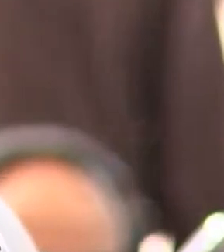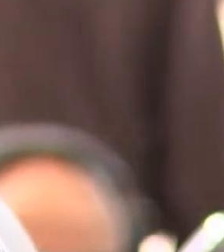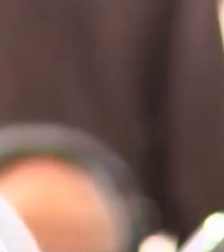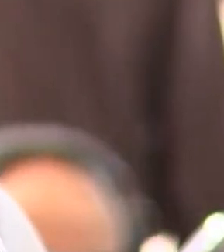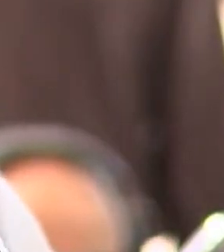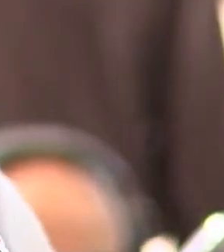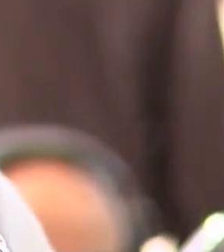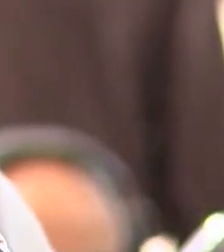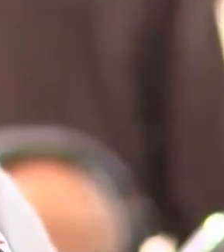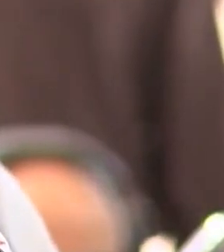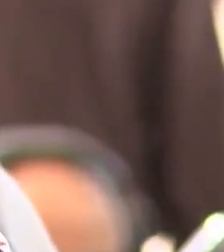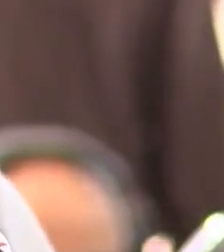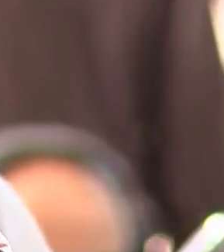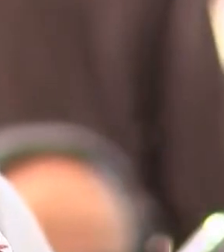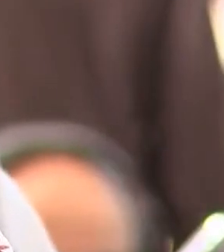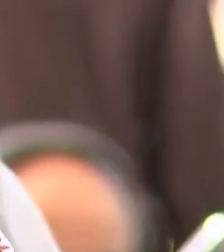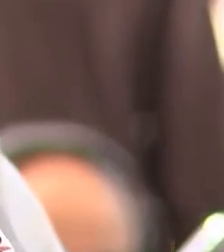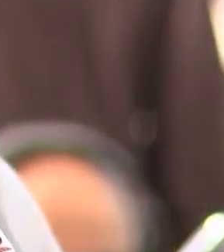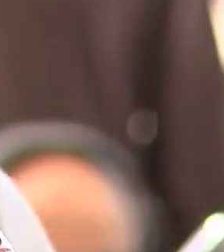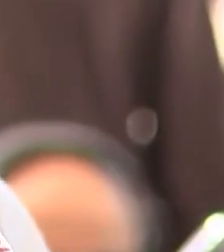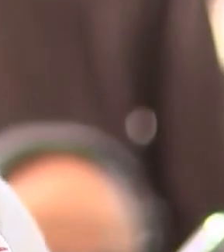Guacheptibao, Mamateo, y